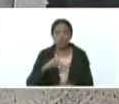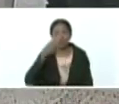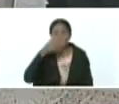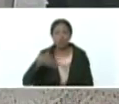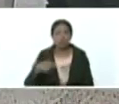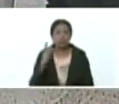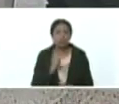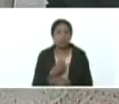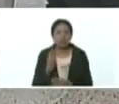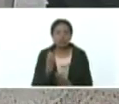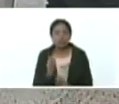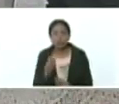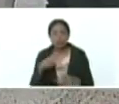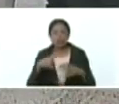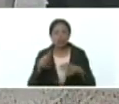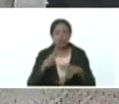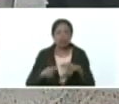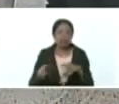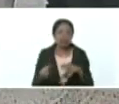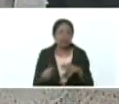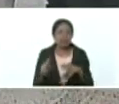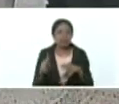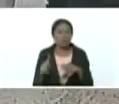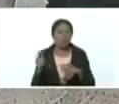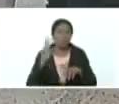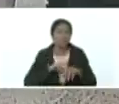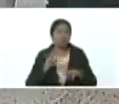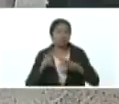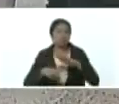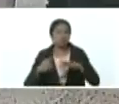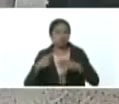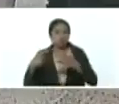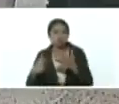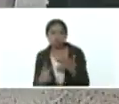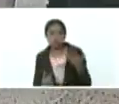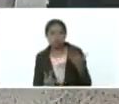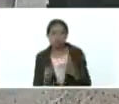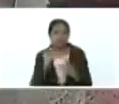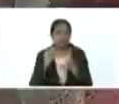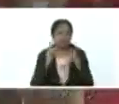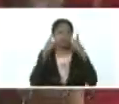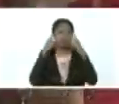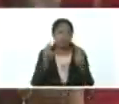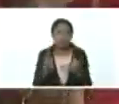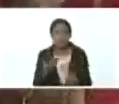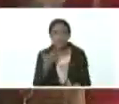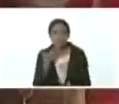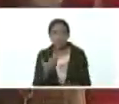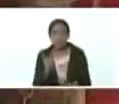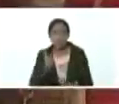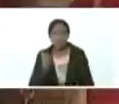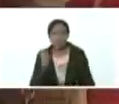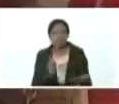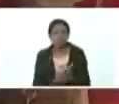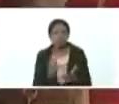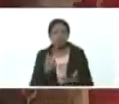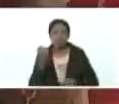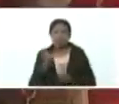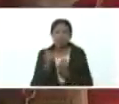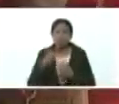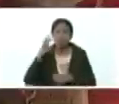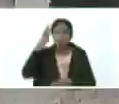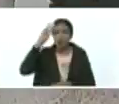de oftalmólogos, de pediatras, de anestesiólogos, de cardiólogos. Pídeme los recursos y pide ayuda a